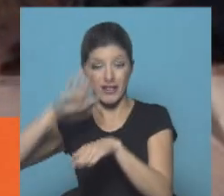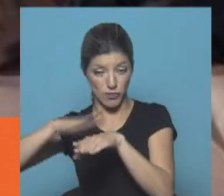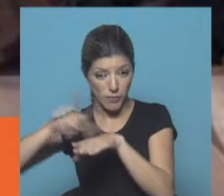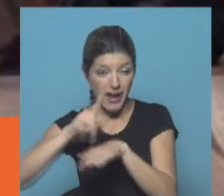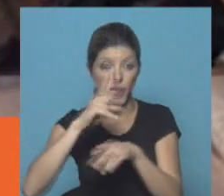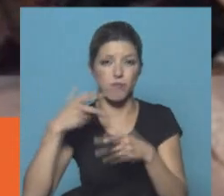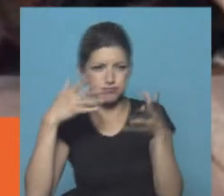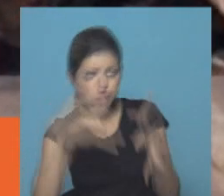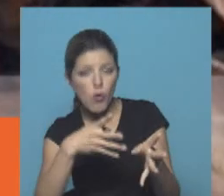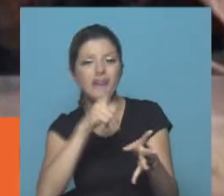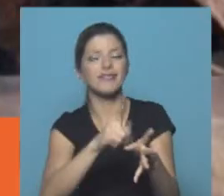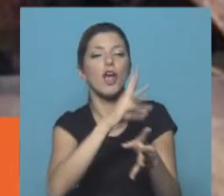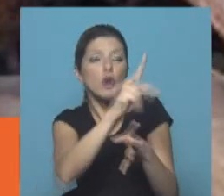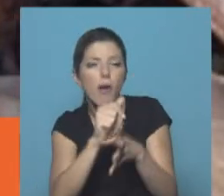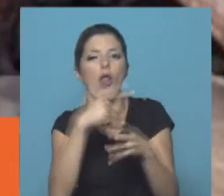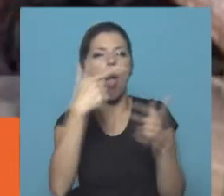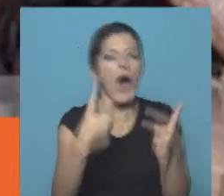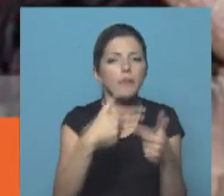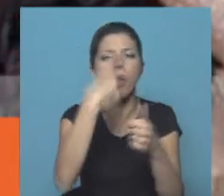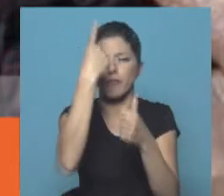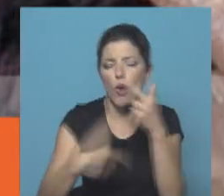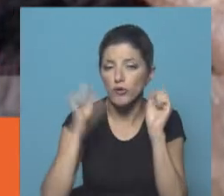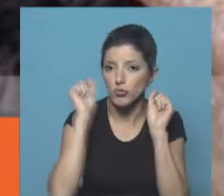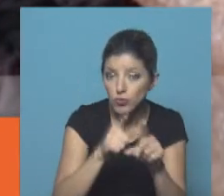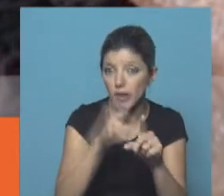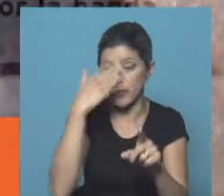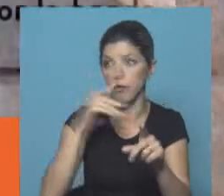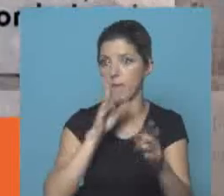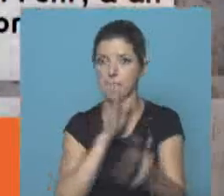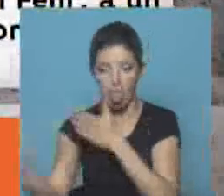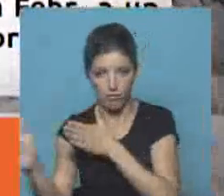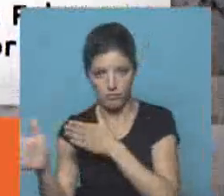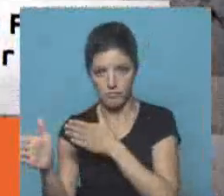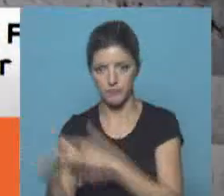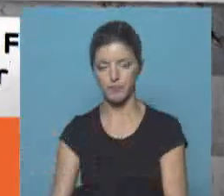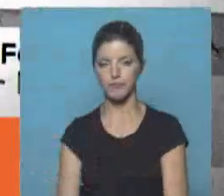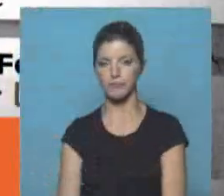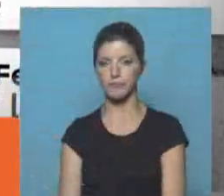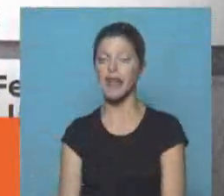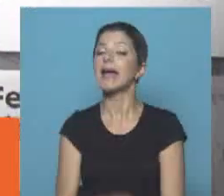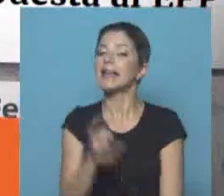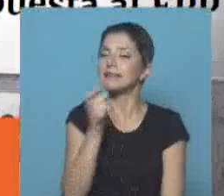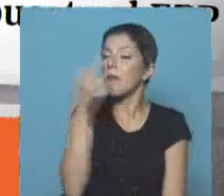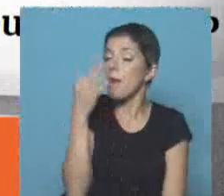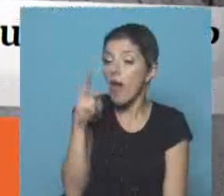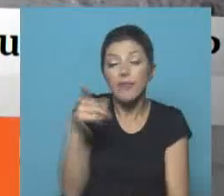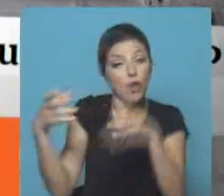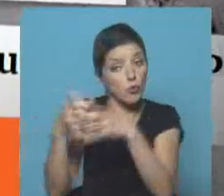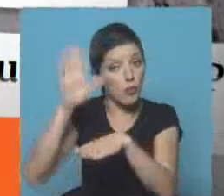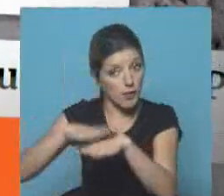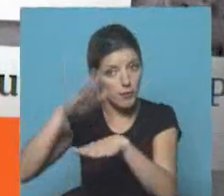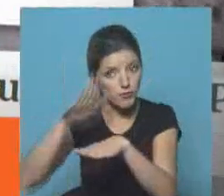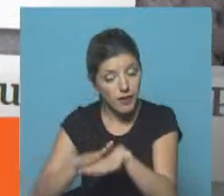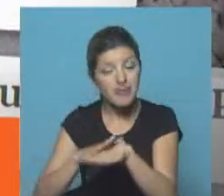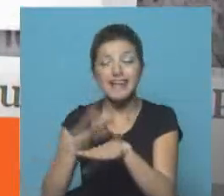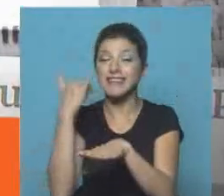armas, municiones y equipos de los militares y lograron escapar. De confirmarse la autoría de la operación, se trataría